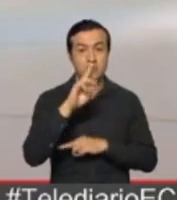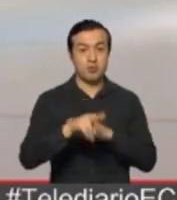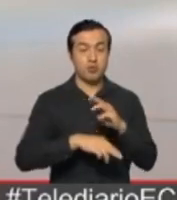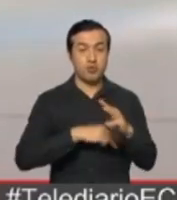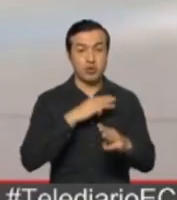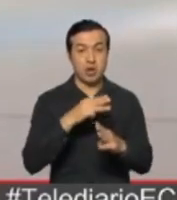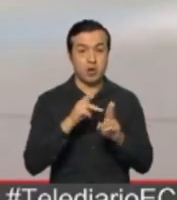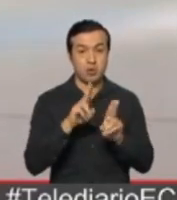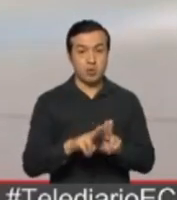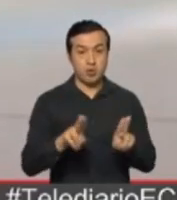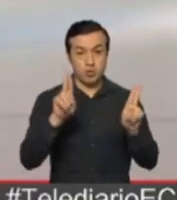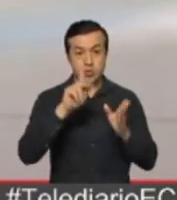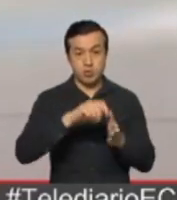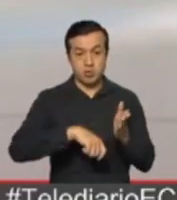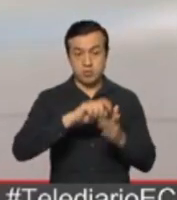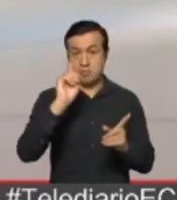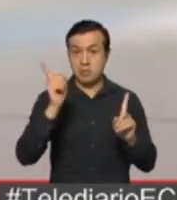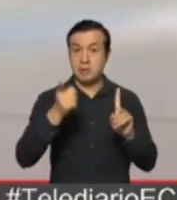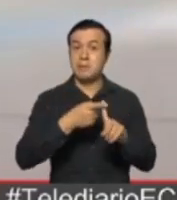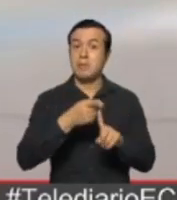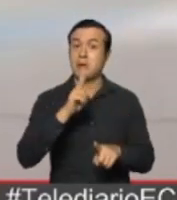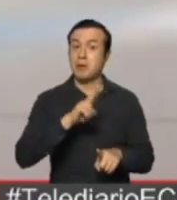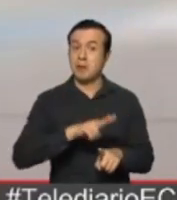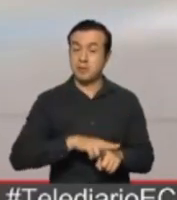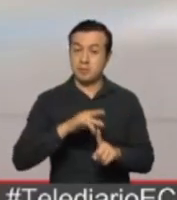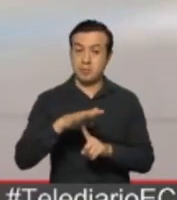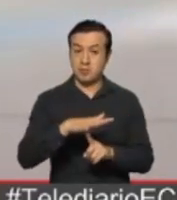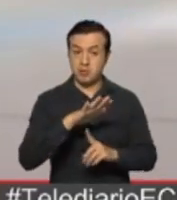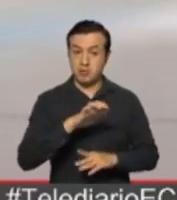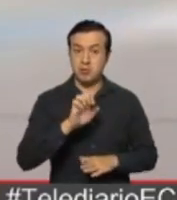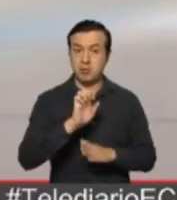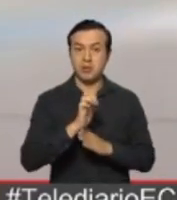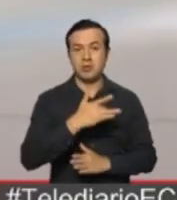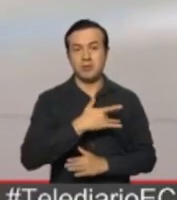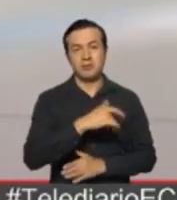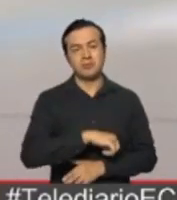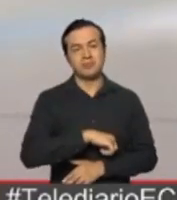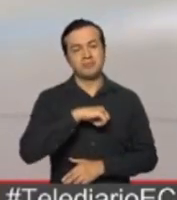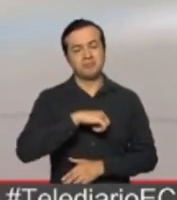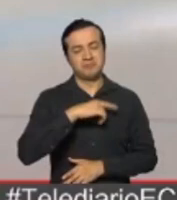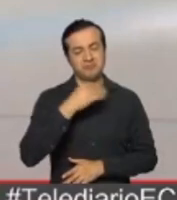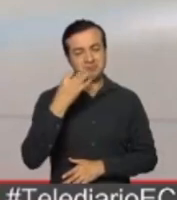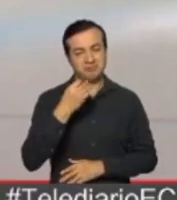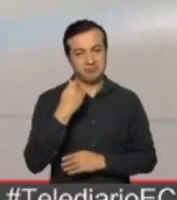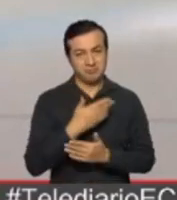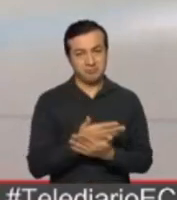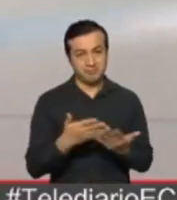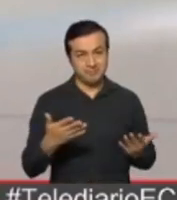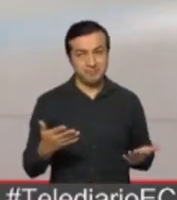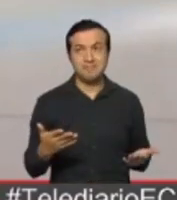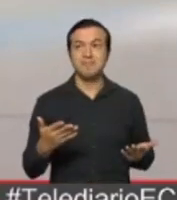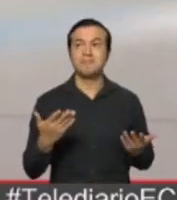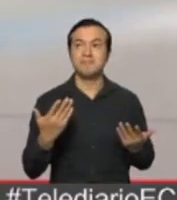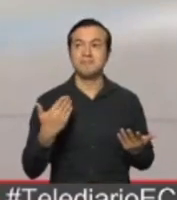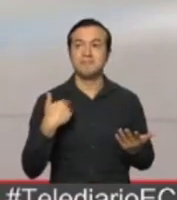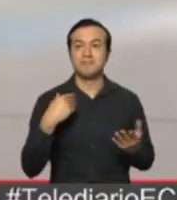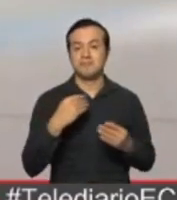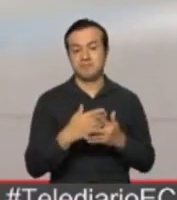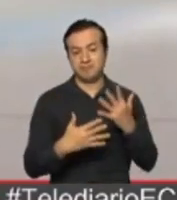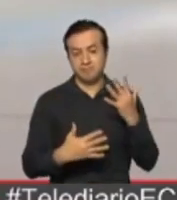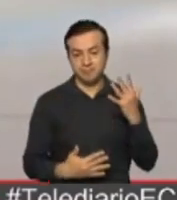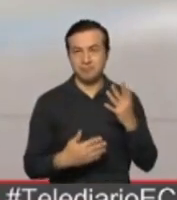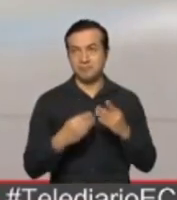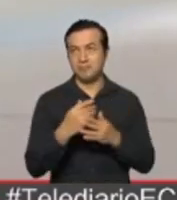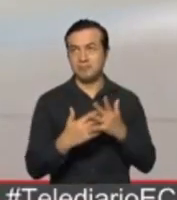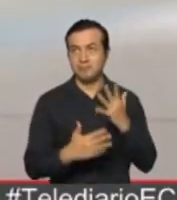el primer geoparque del ecuador de lo cual nosotros nos sentimos sumamente orgullosos y pues tenemos una variada